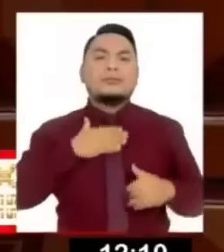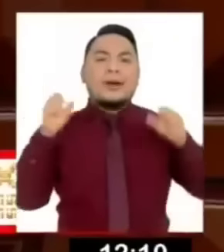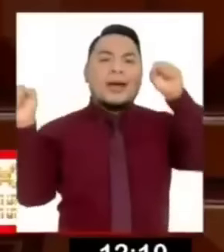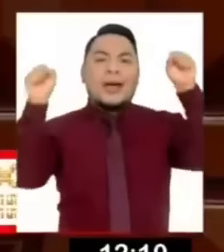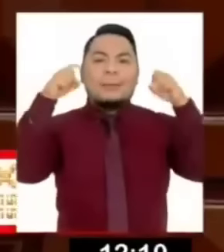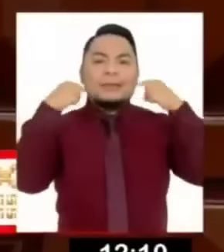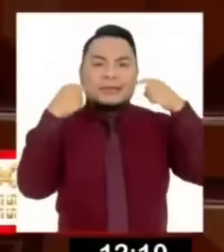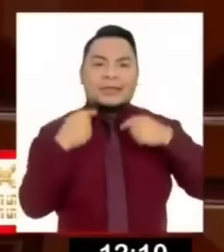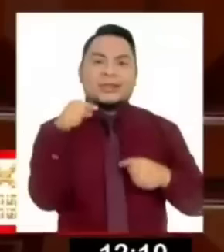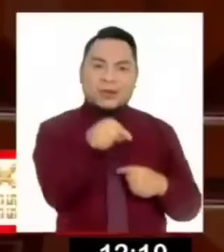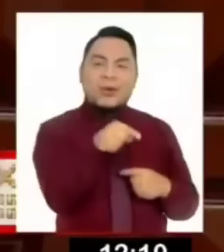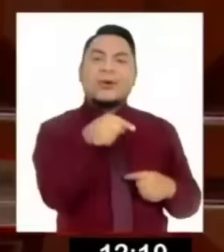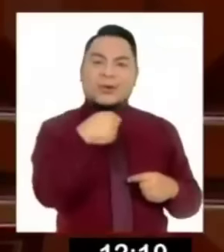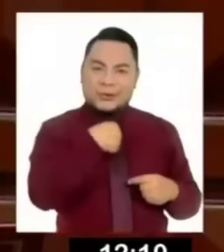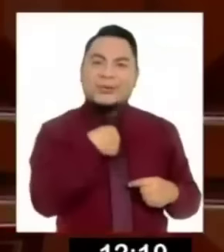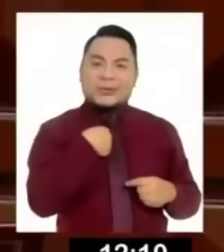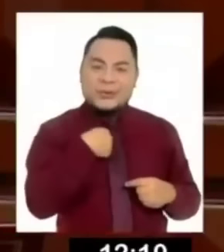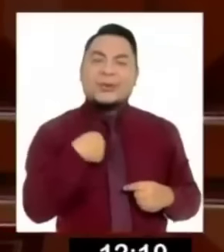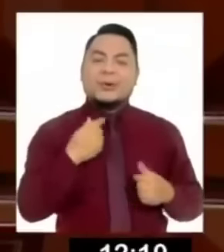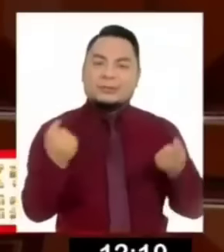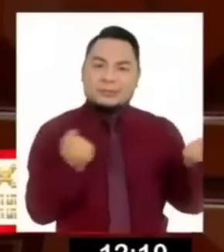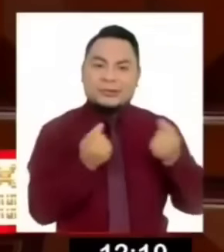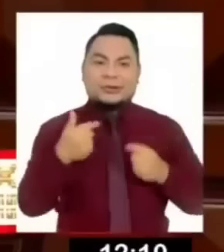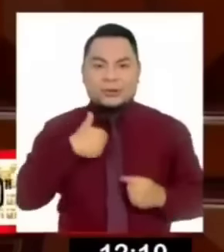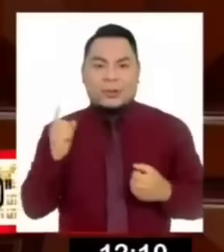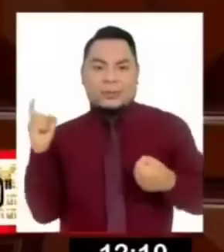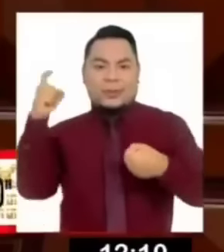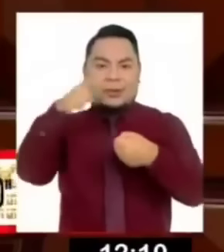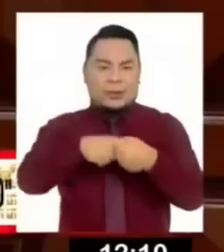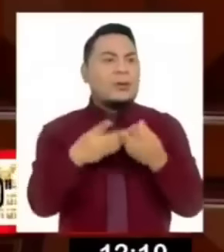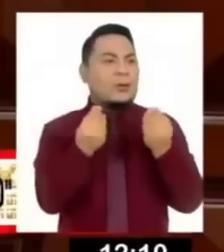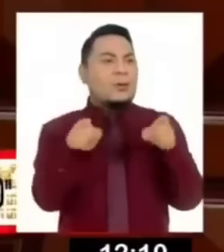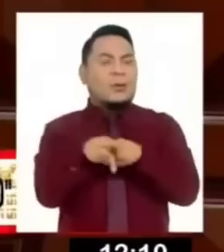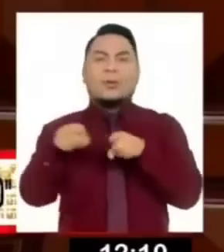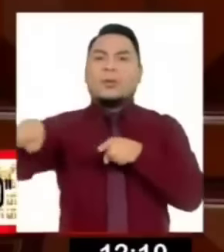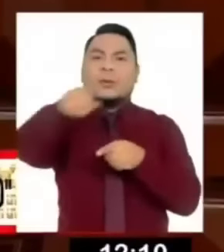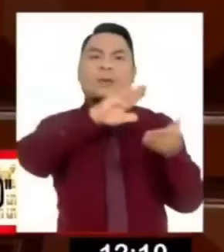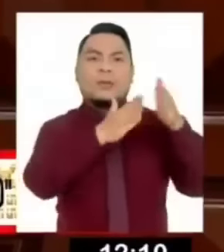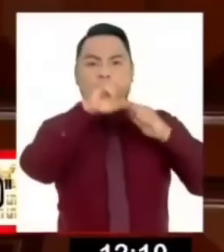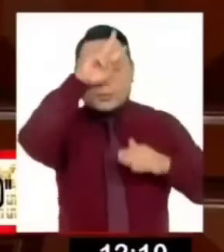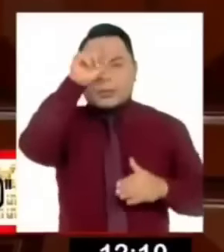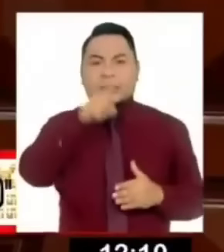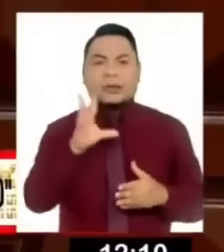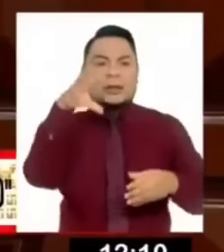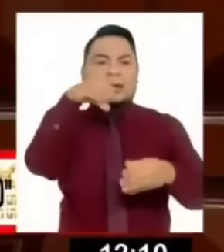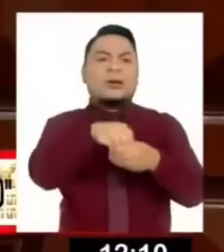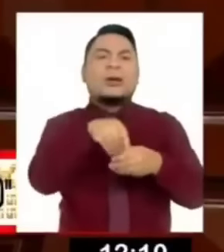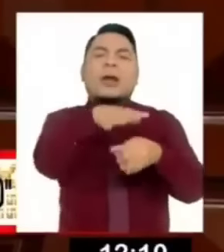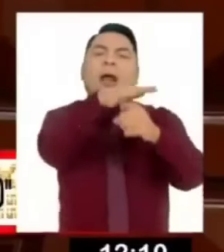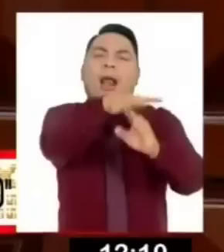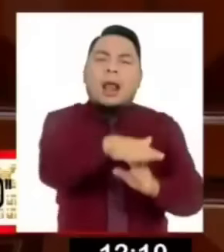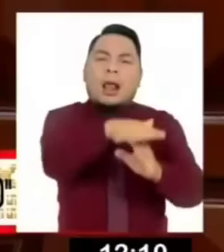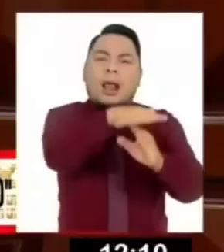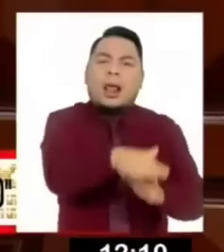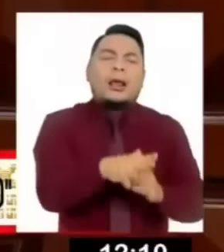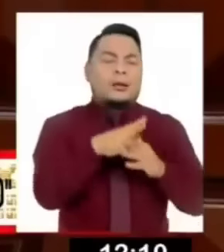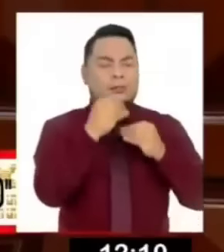campesino, una persona que pertenece, como muchos de los peruanos, a los sectores oprimidos por tantos